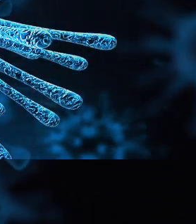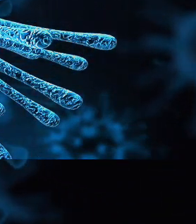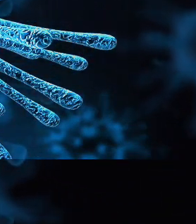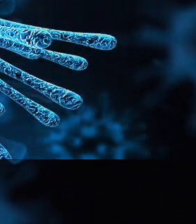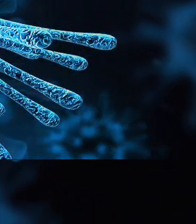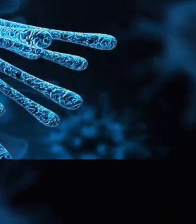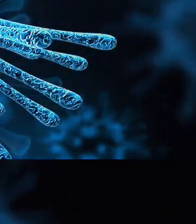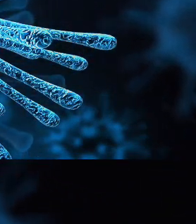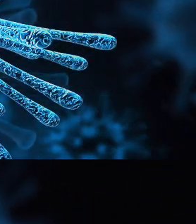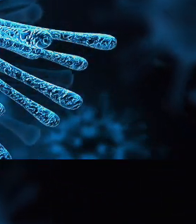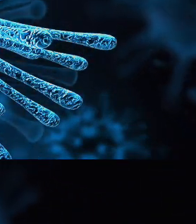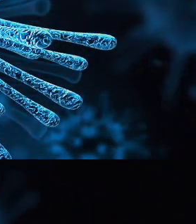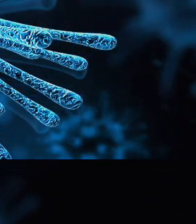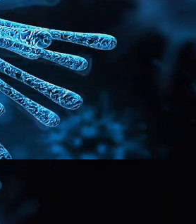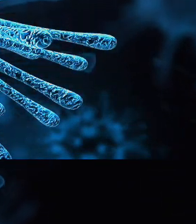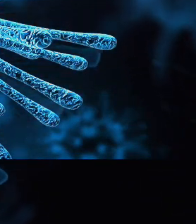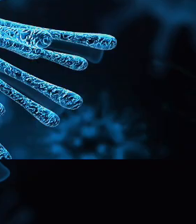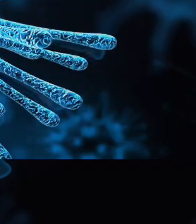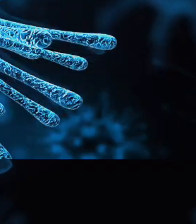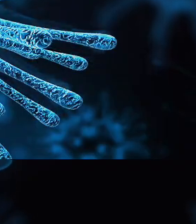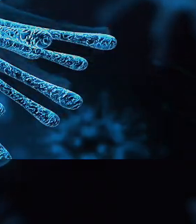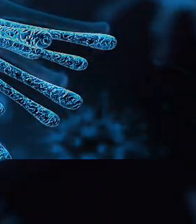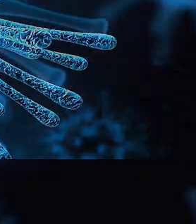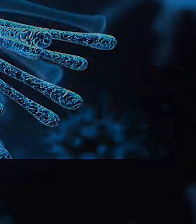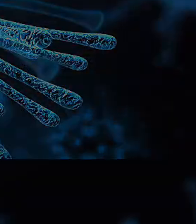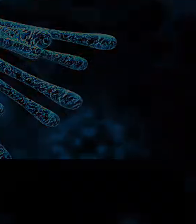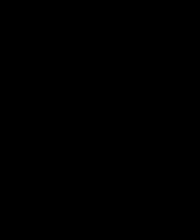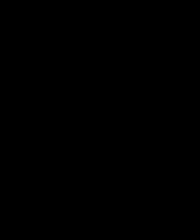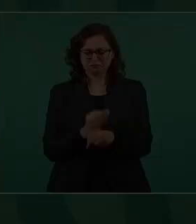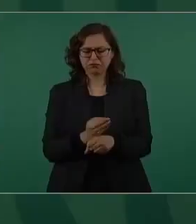Informe técnico de COVID-19.